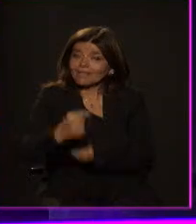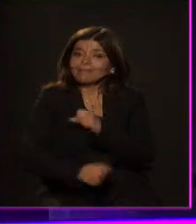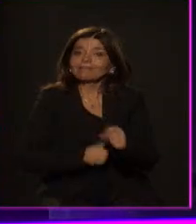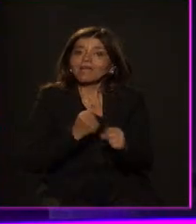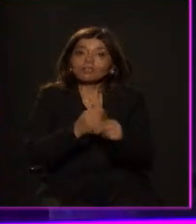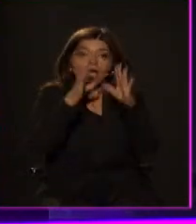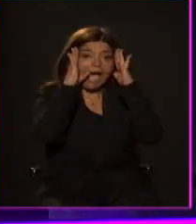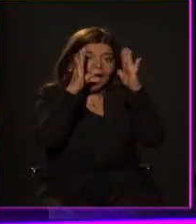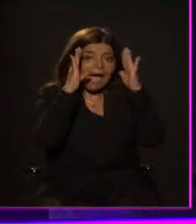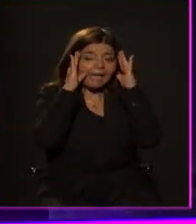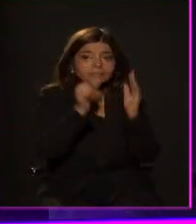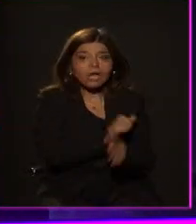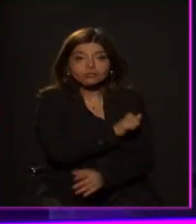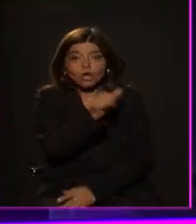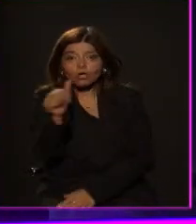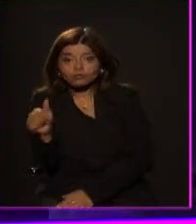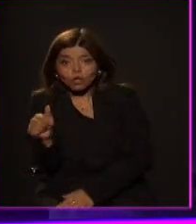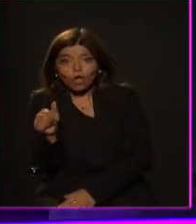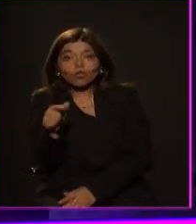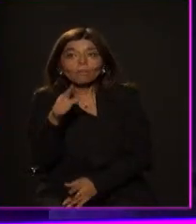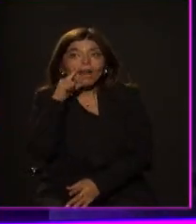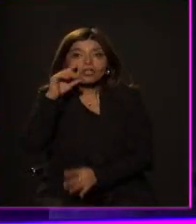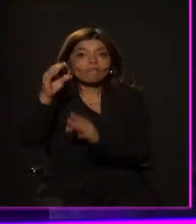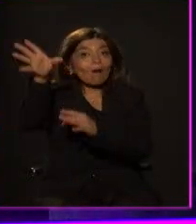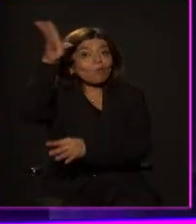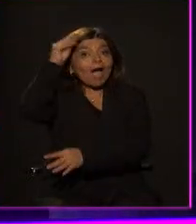que Vera Rubin nos va a enseñar.